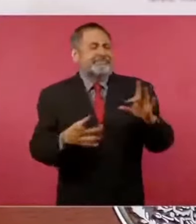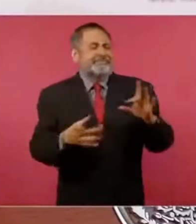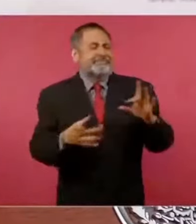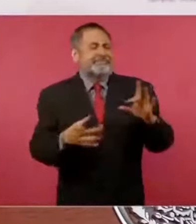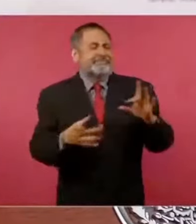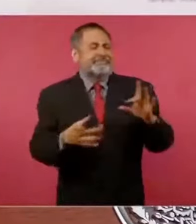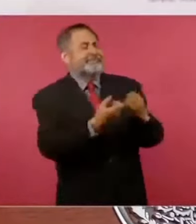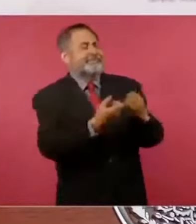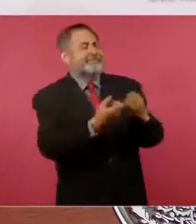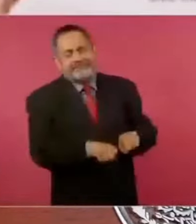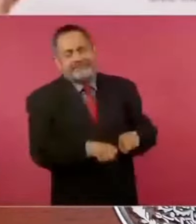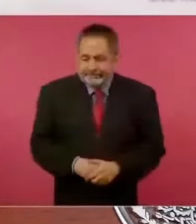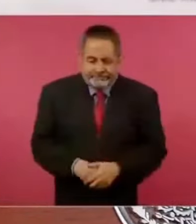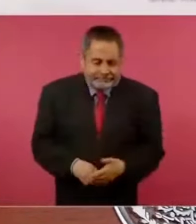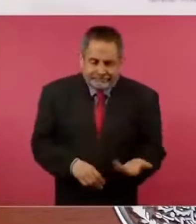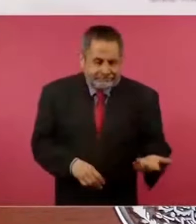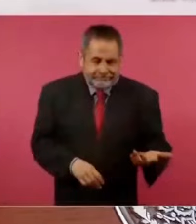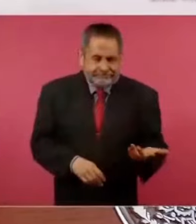Pues